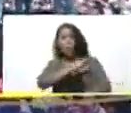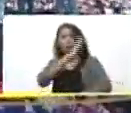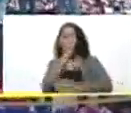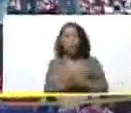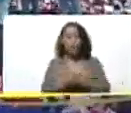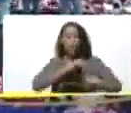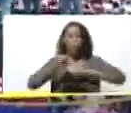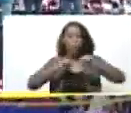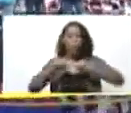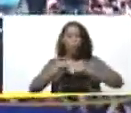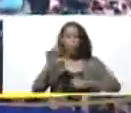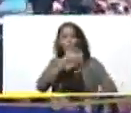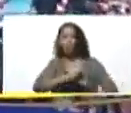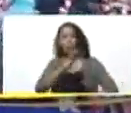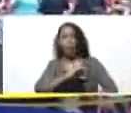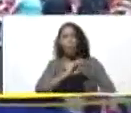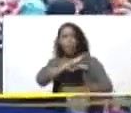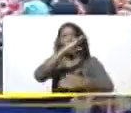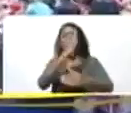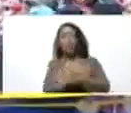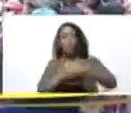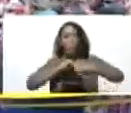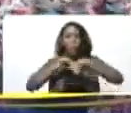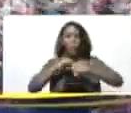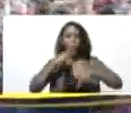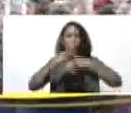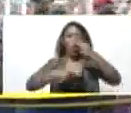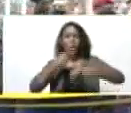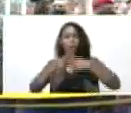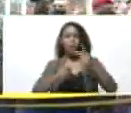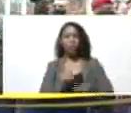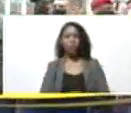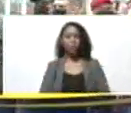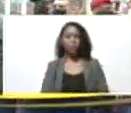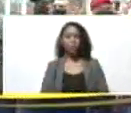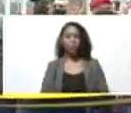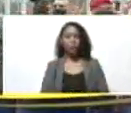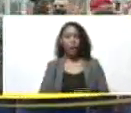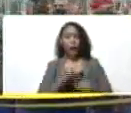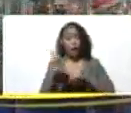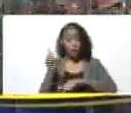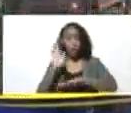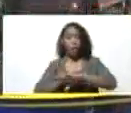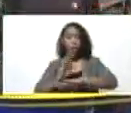social, un poderoso movimiento político. Y así fue.